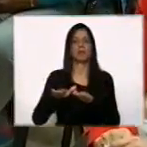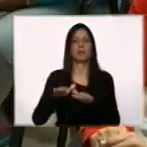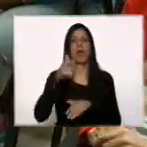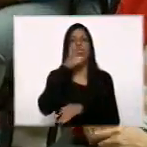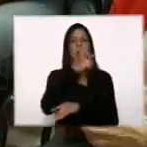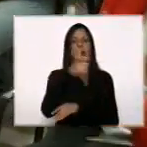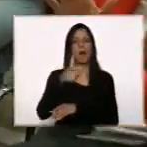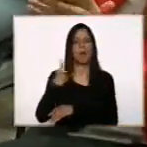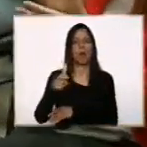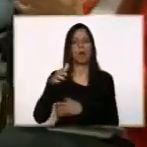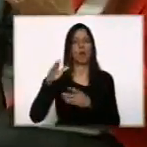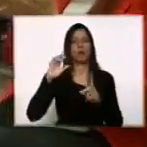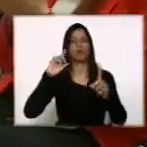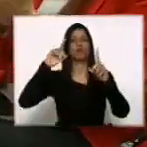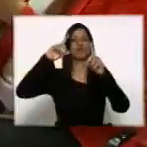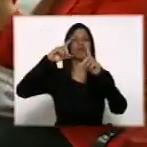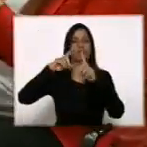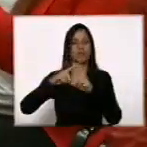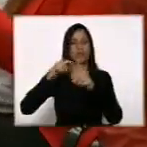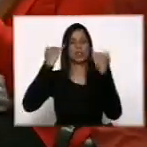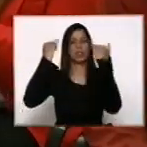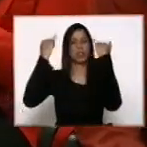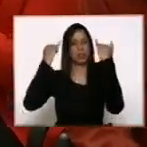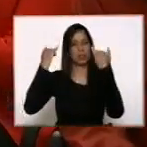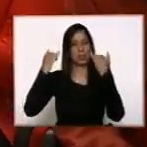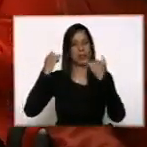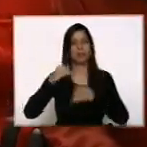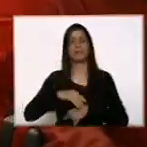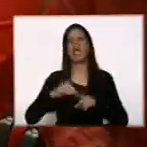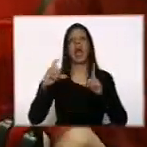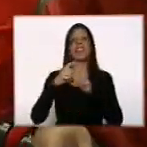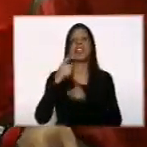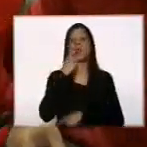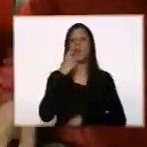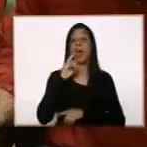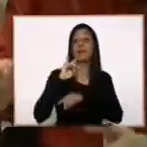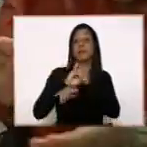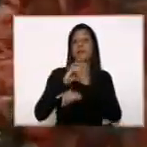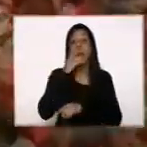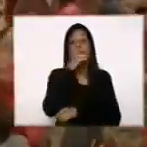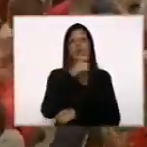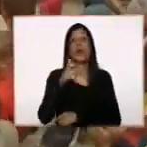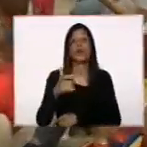espíritu, ese ideal que fue traicionado con el pacto de punto fijo.